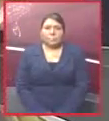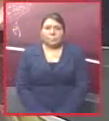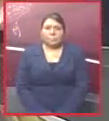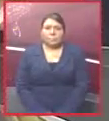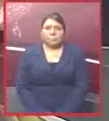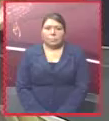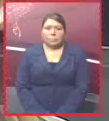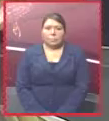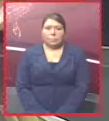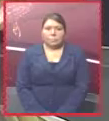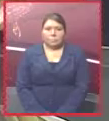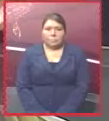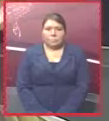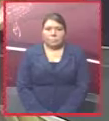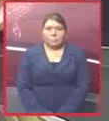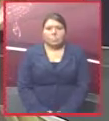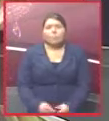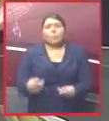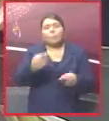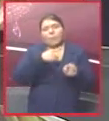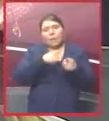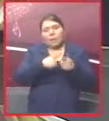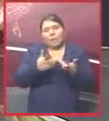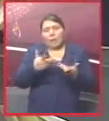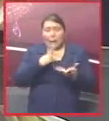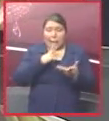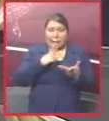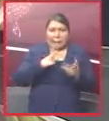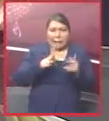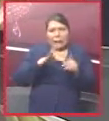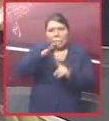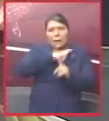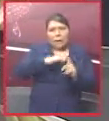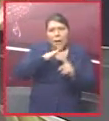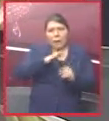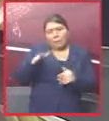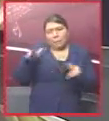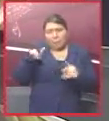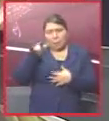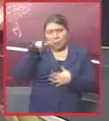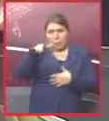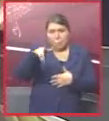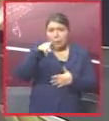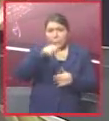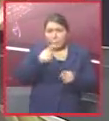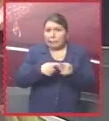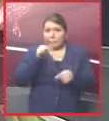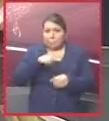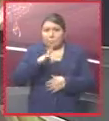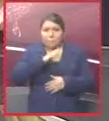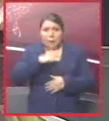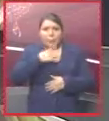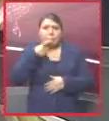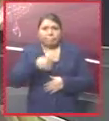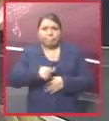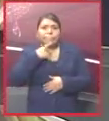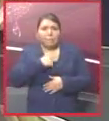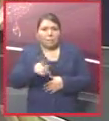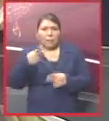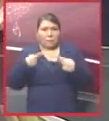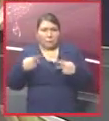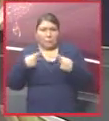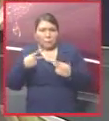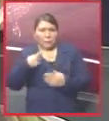Siendo los servicios aeronáuticos uno de los 3 sectores con mayor demanda ante la Profeco por parte de los consumidores,